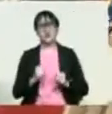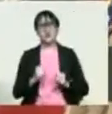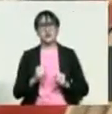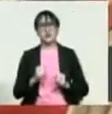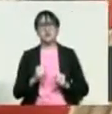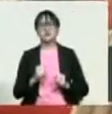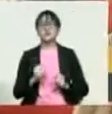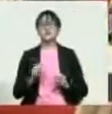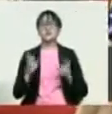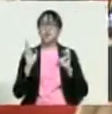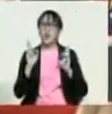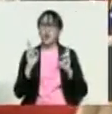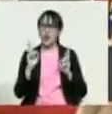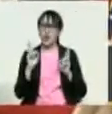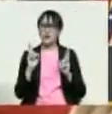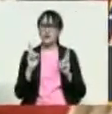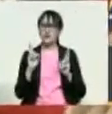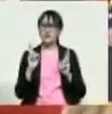construir